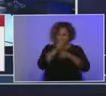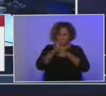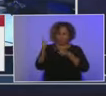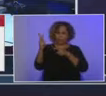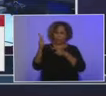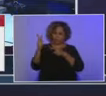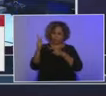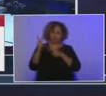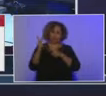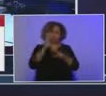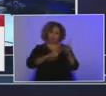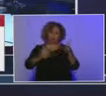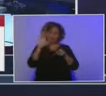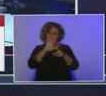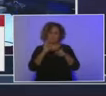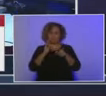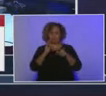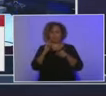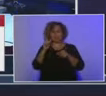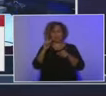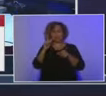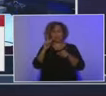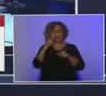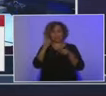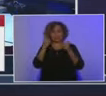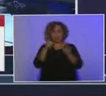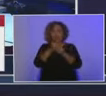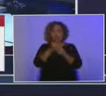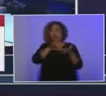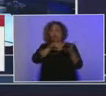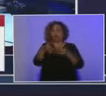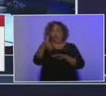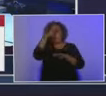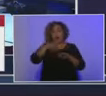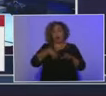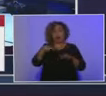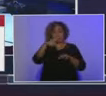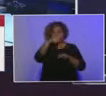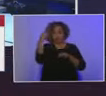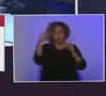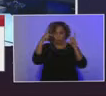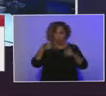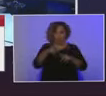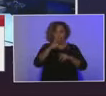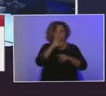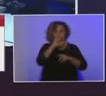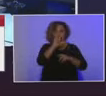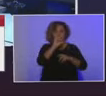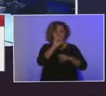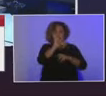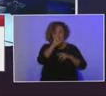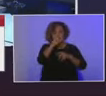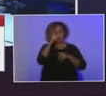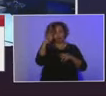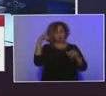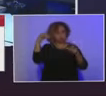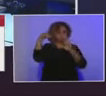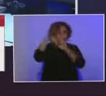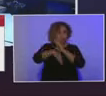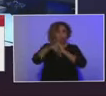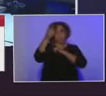pico del suceso del asesinato de este afroamericano, Floyd, iba a disminuir un poco